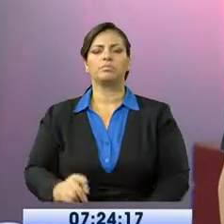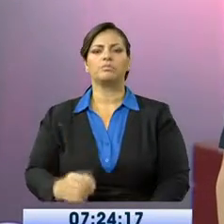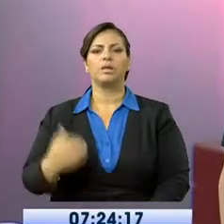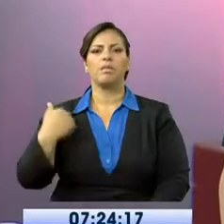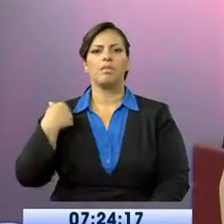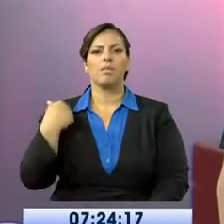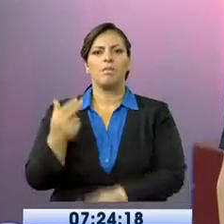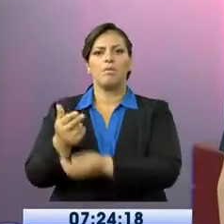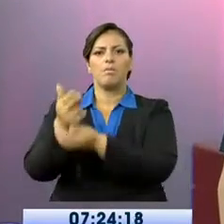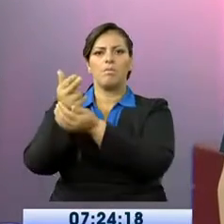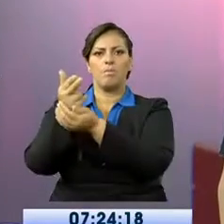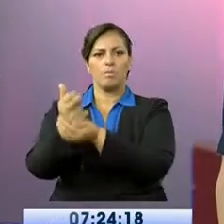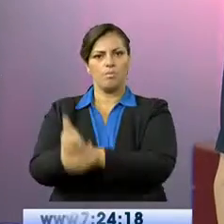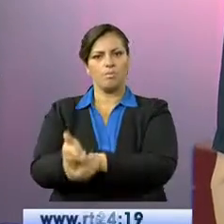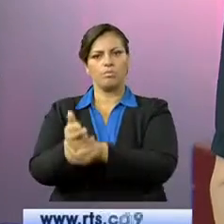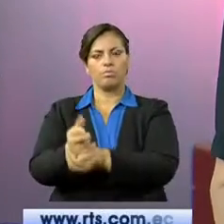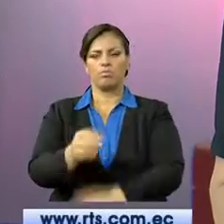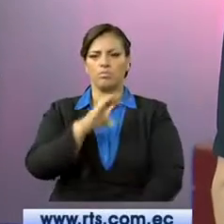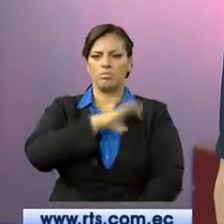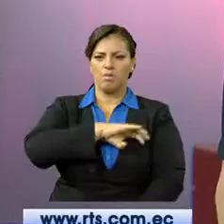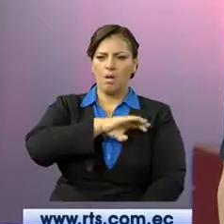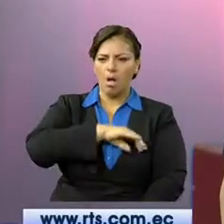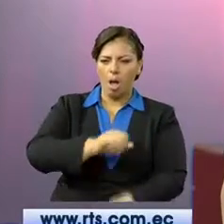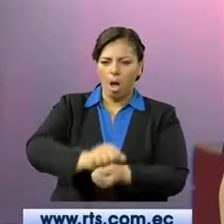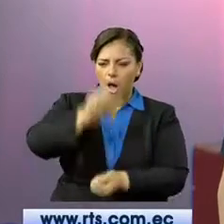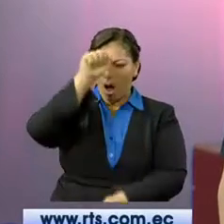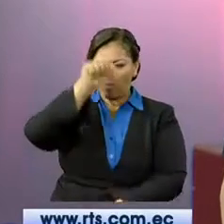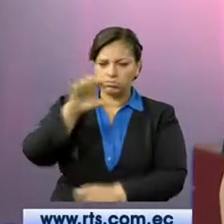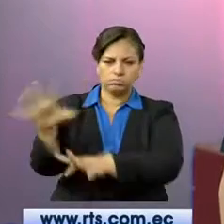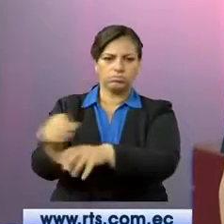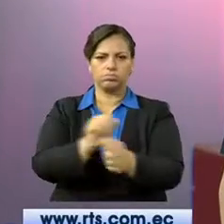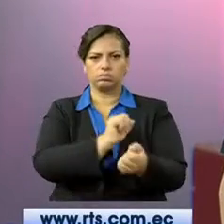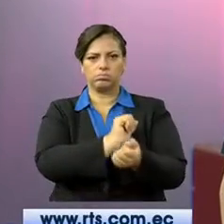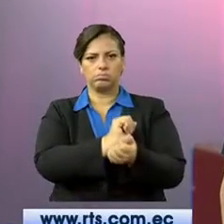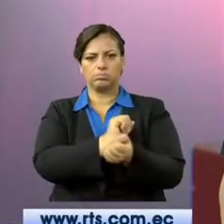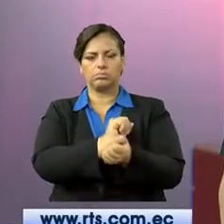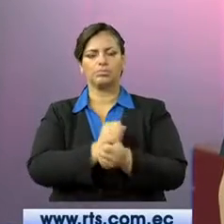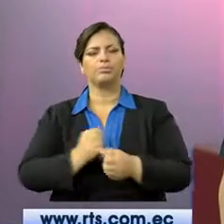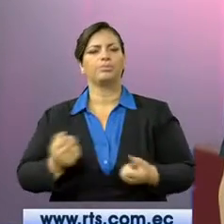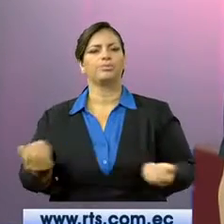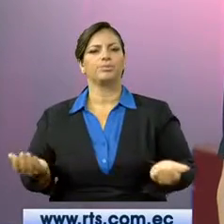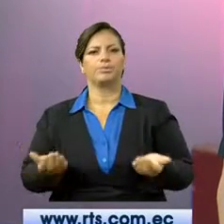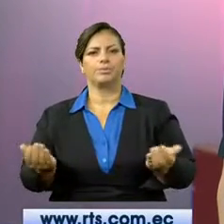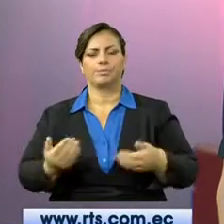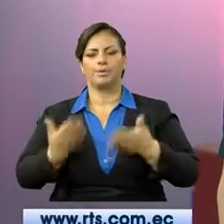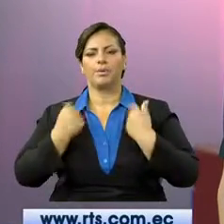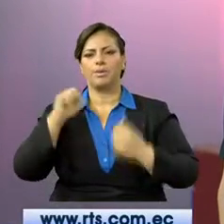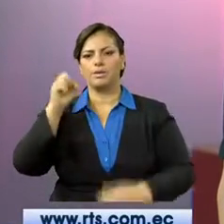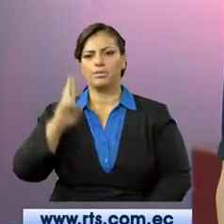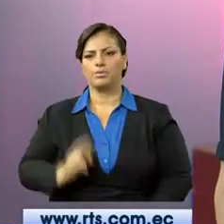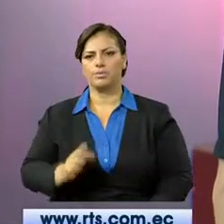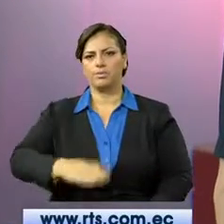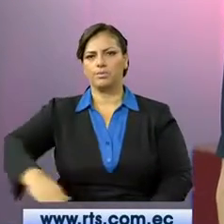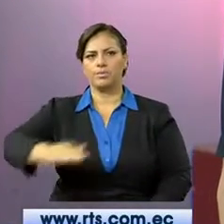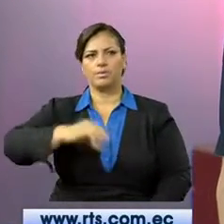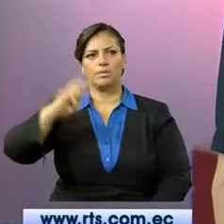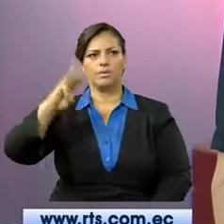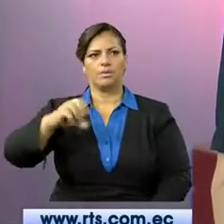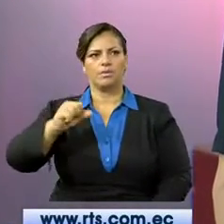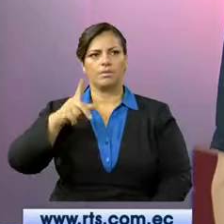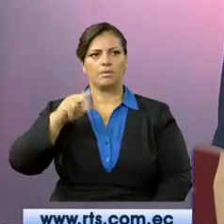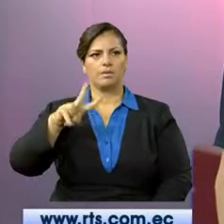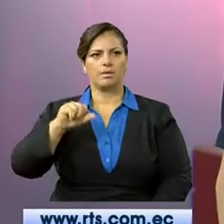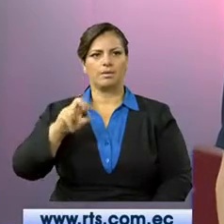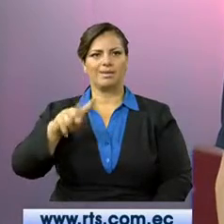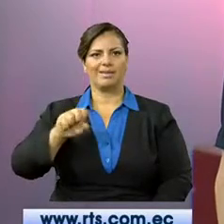perdón, armas de fuego y otras evidencias en un hecho que ocurrió en el sector de Las Malvinas, al sur de Guayaquil. El detenido sería